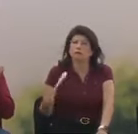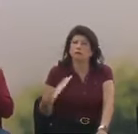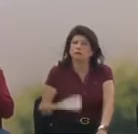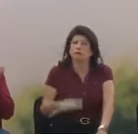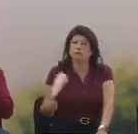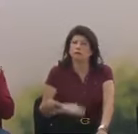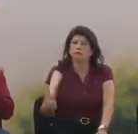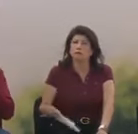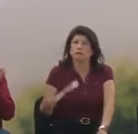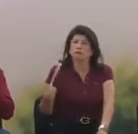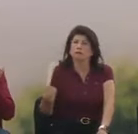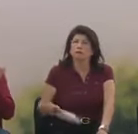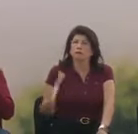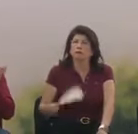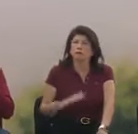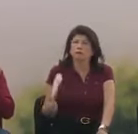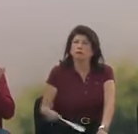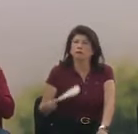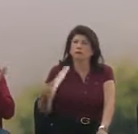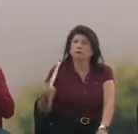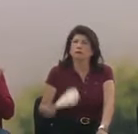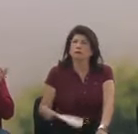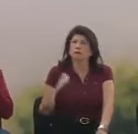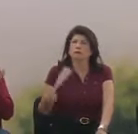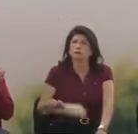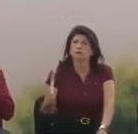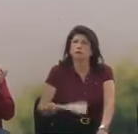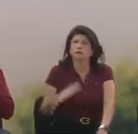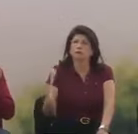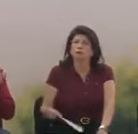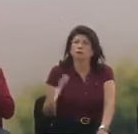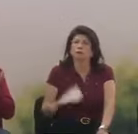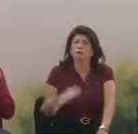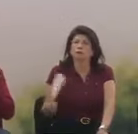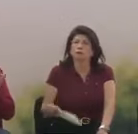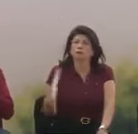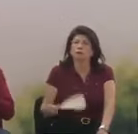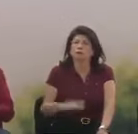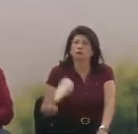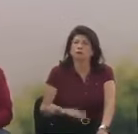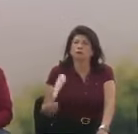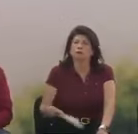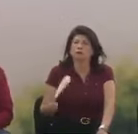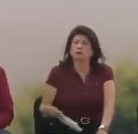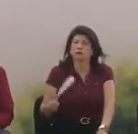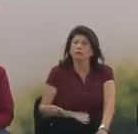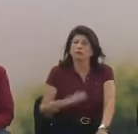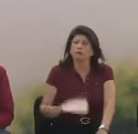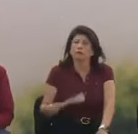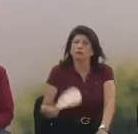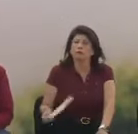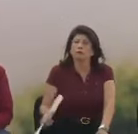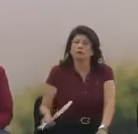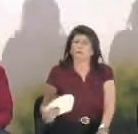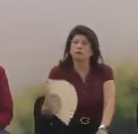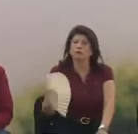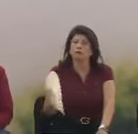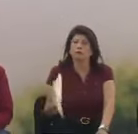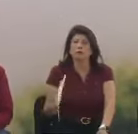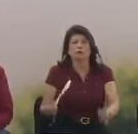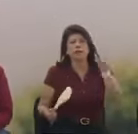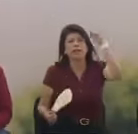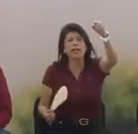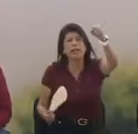a una mujer honesta, honrada y valiente como lo es la doctora Claudia Sheinbaum. ¿De